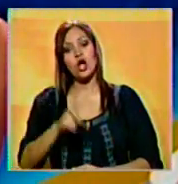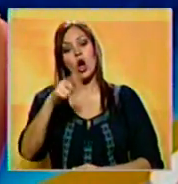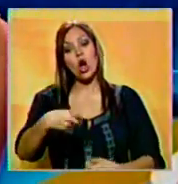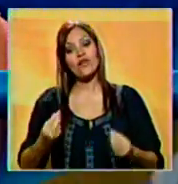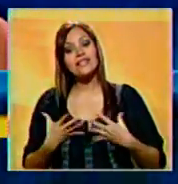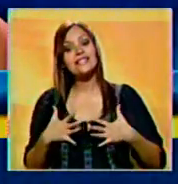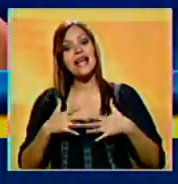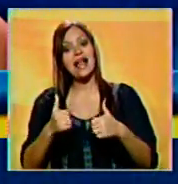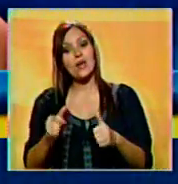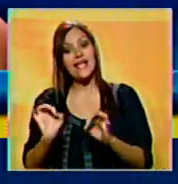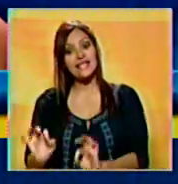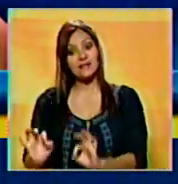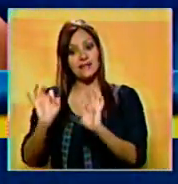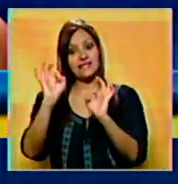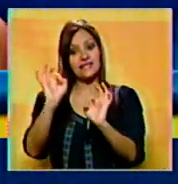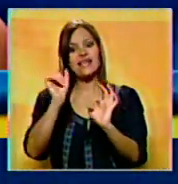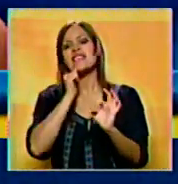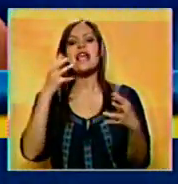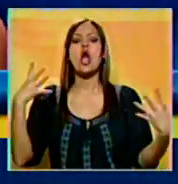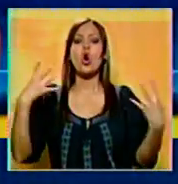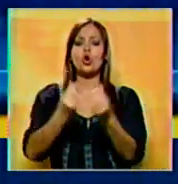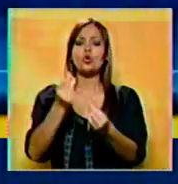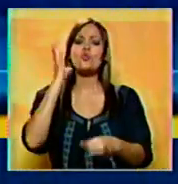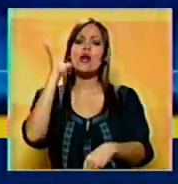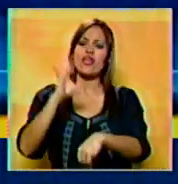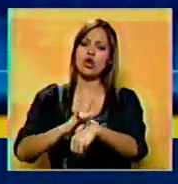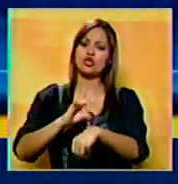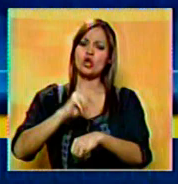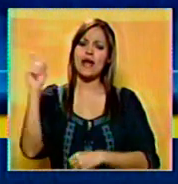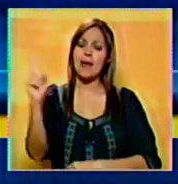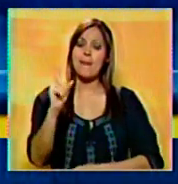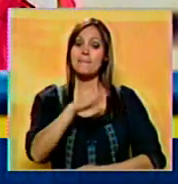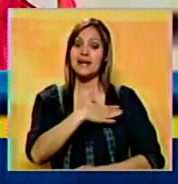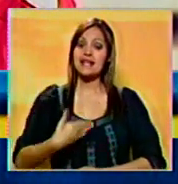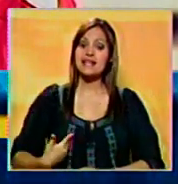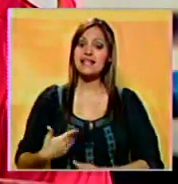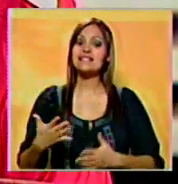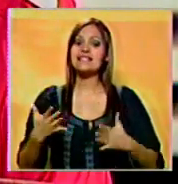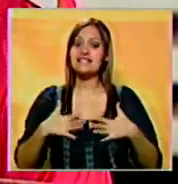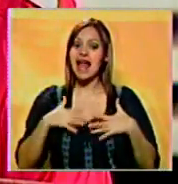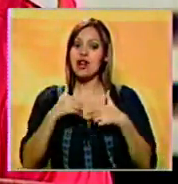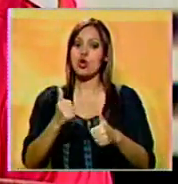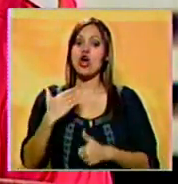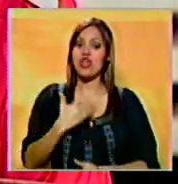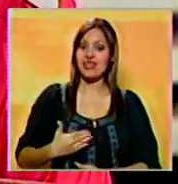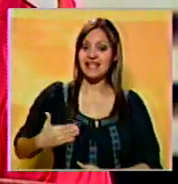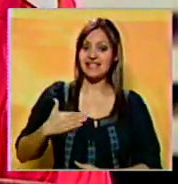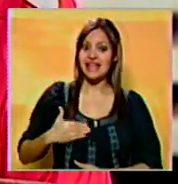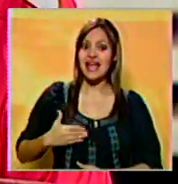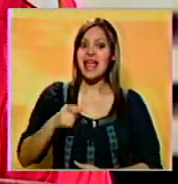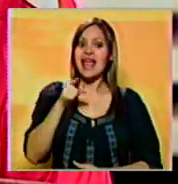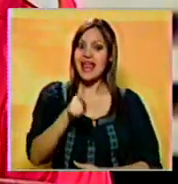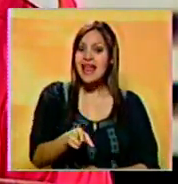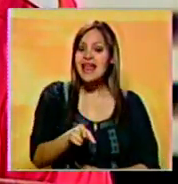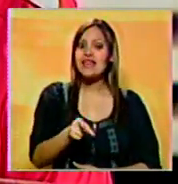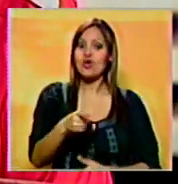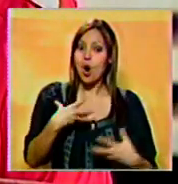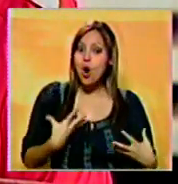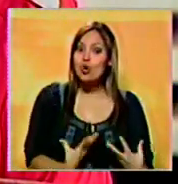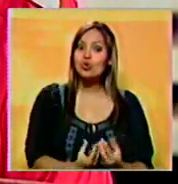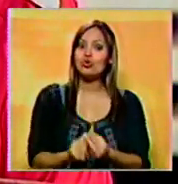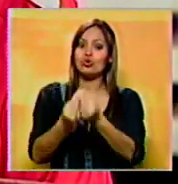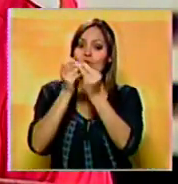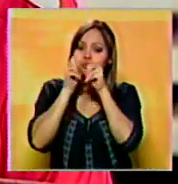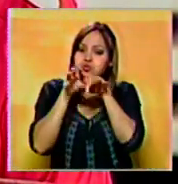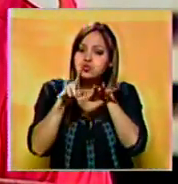en Vida y Salud, una edición especial. Me acompaña la doctora Ludmila Calvo, presidenta de Seno Salud, amiga de la sección, porque te hemos acompañado en la